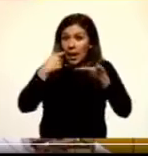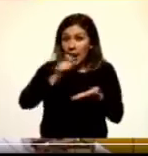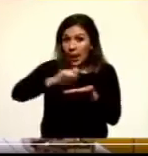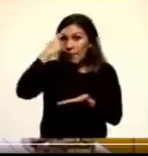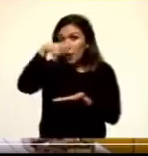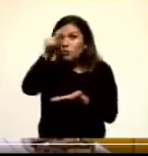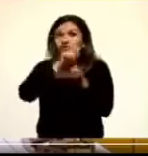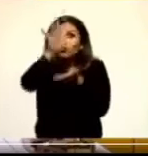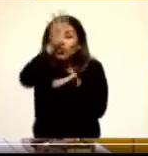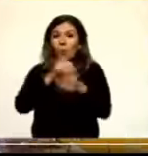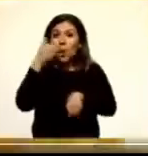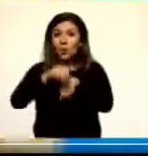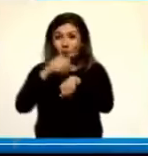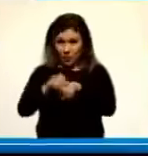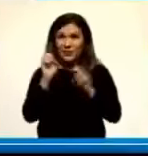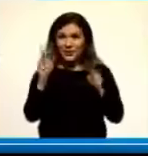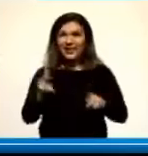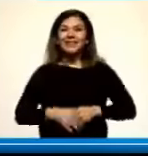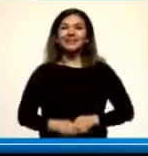escribas los números.